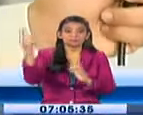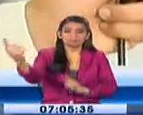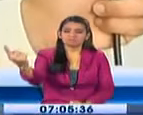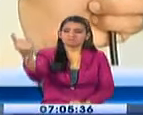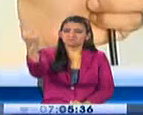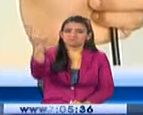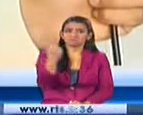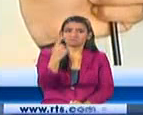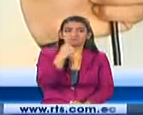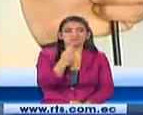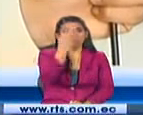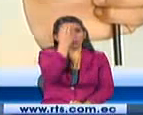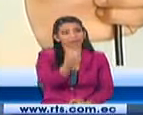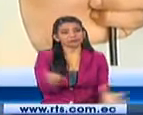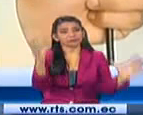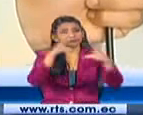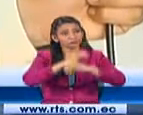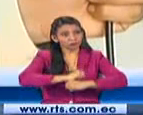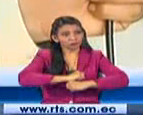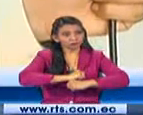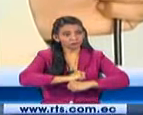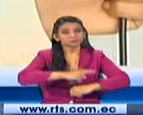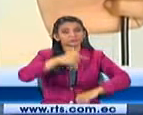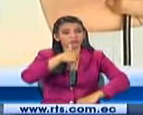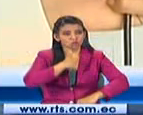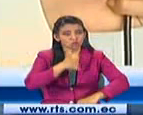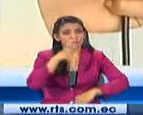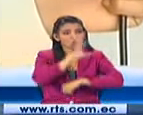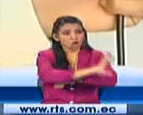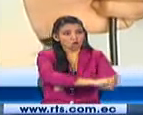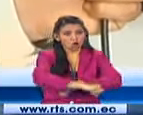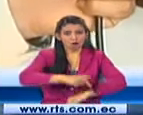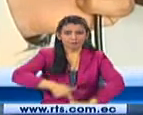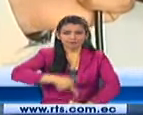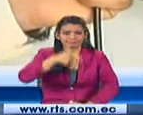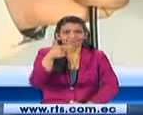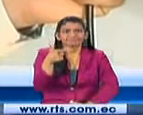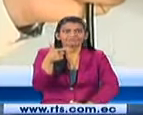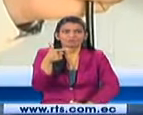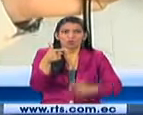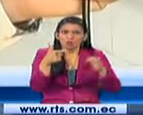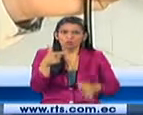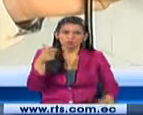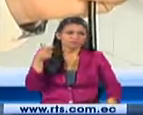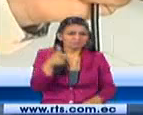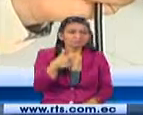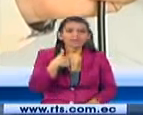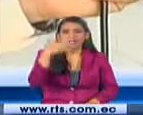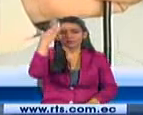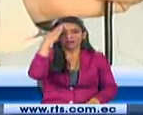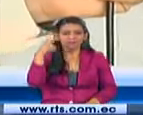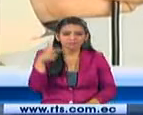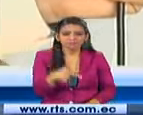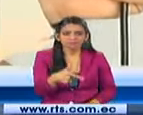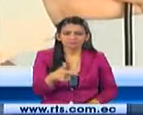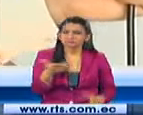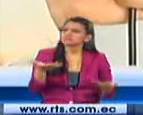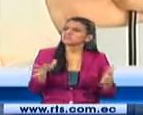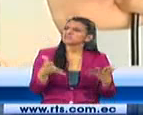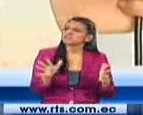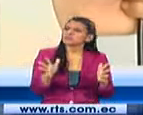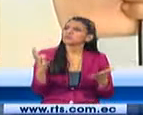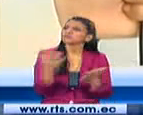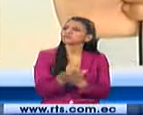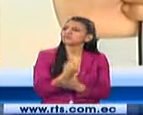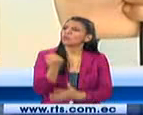noches. Este es un asalto y rastreó la pistola y fue entrando directamente al caja. O sea, ya sabía lo que venía. ¿El perjuicio fue de